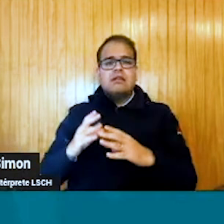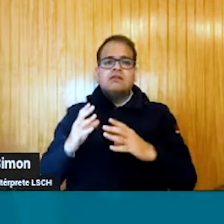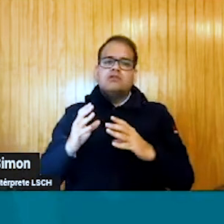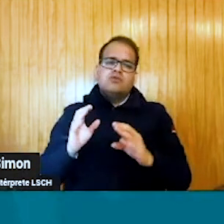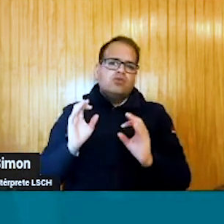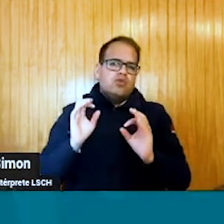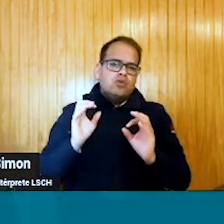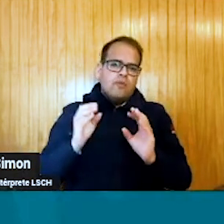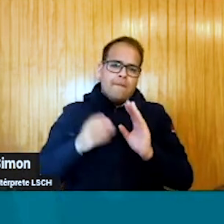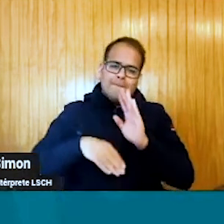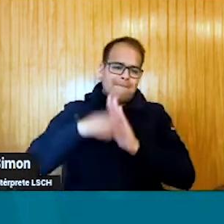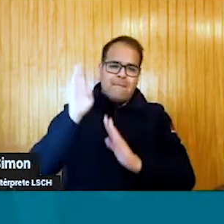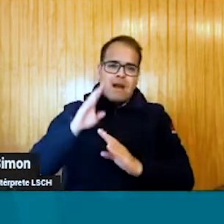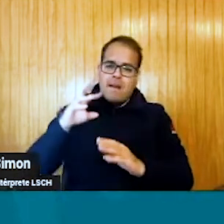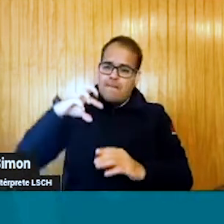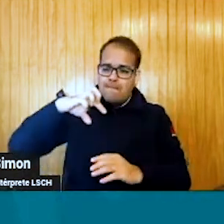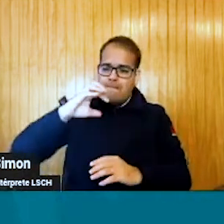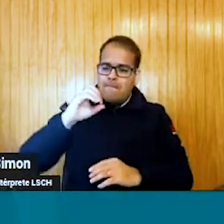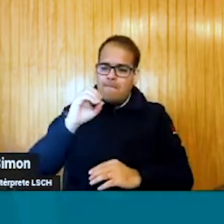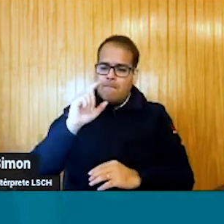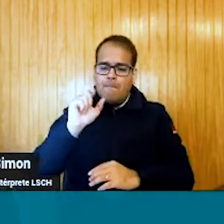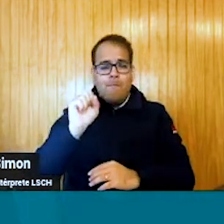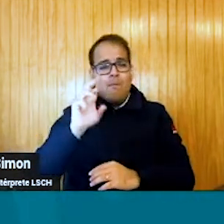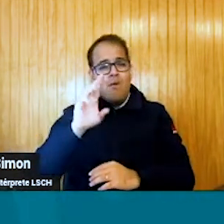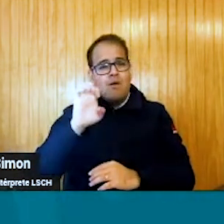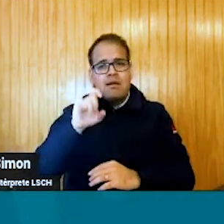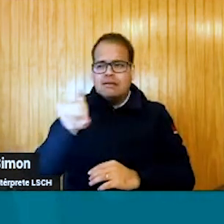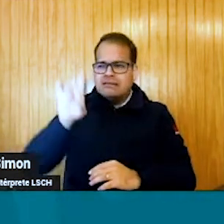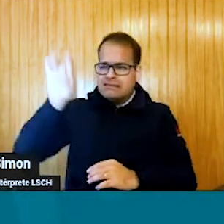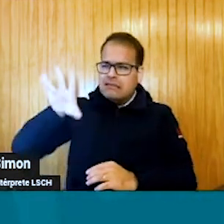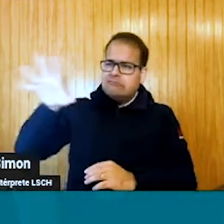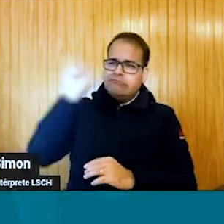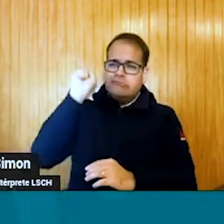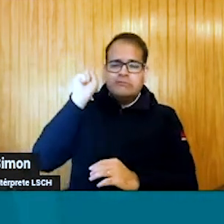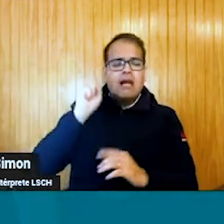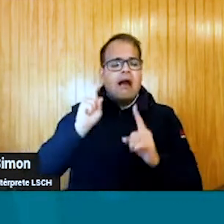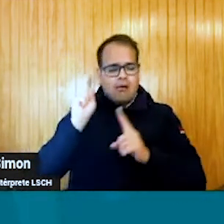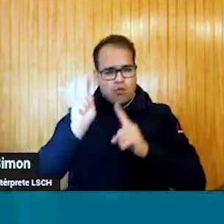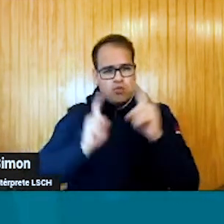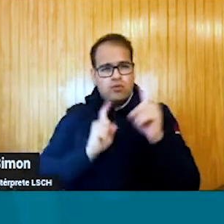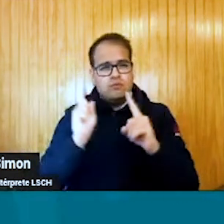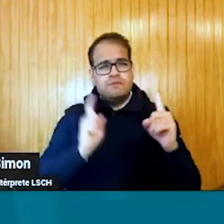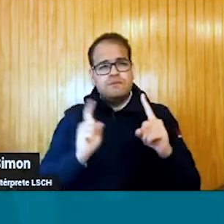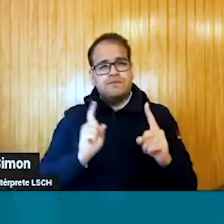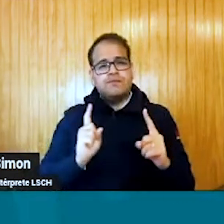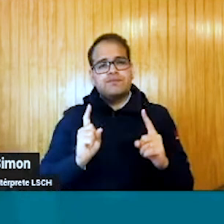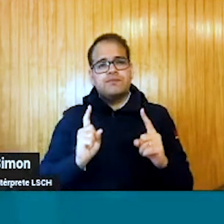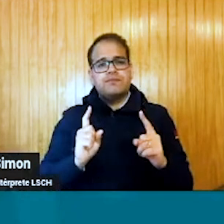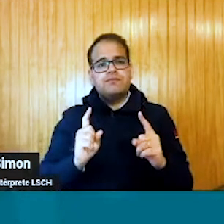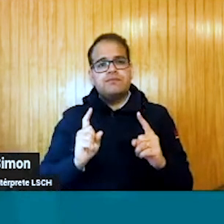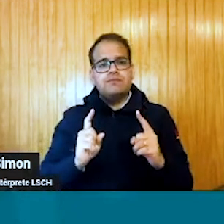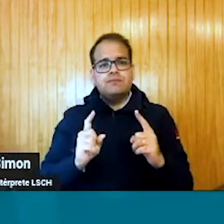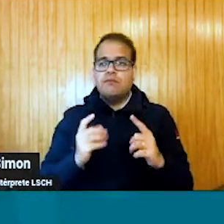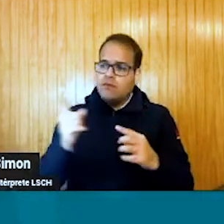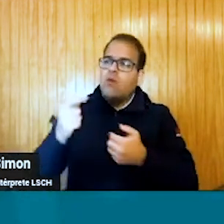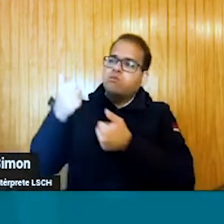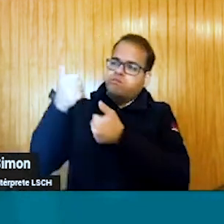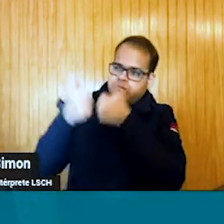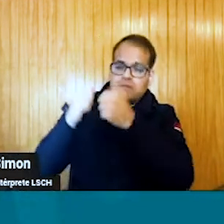esas las tienen súper cachaditas ya. Así es que sí puedo saber y probar las